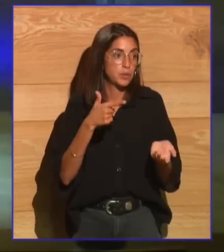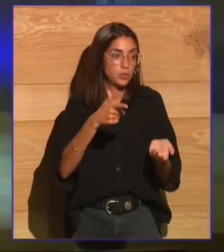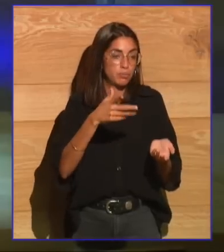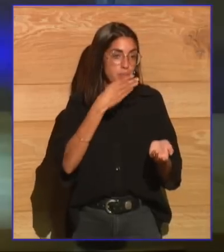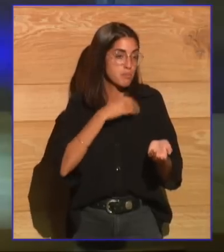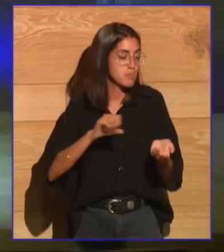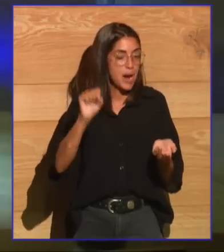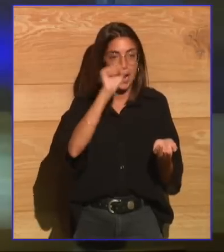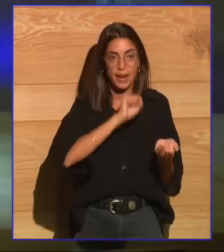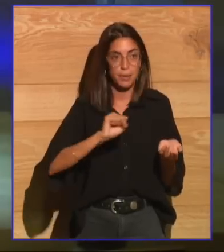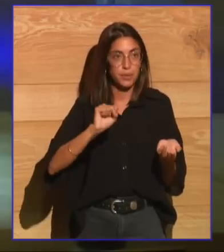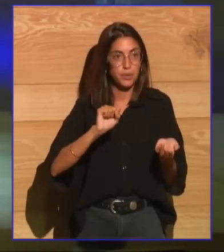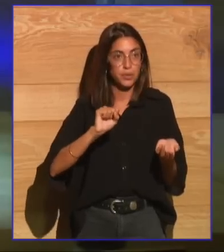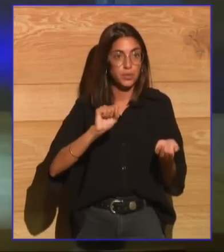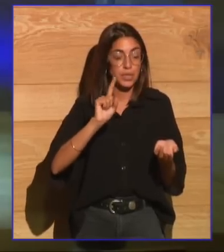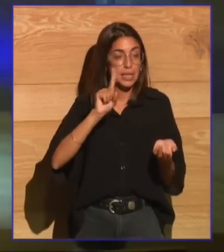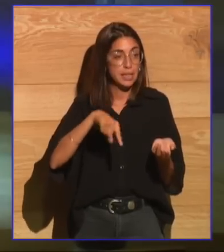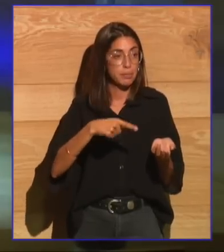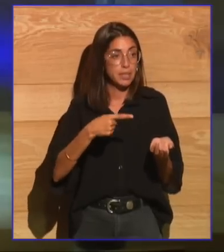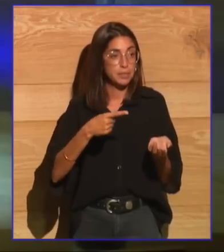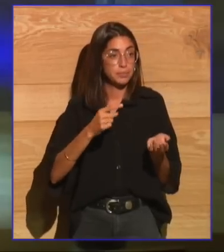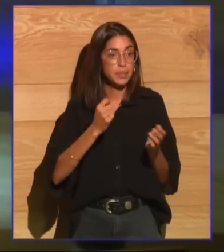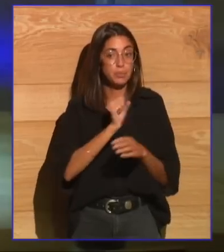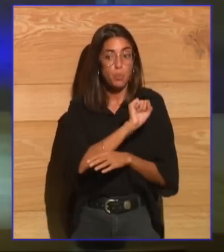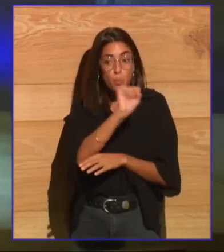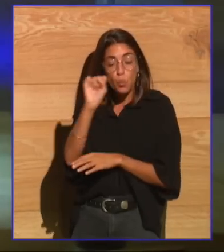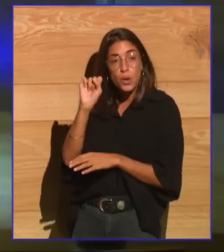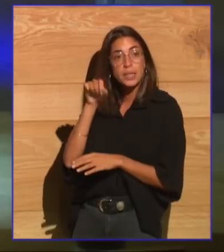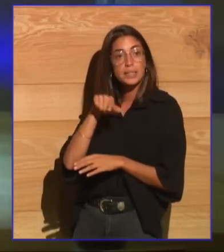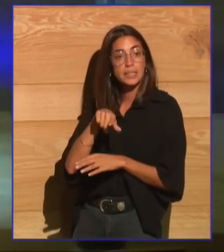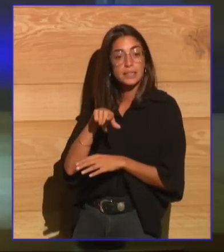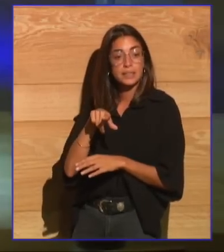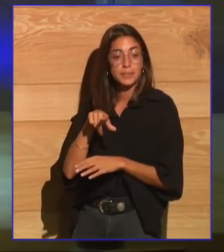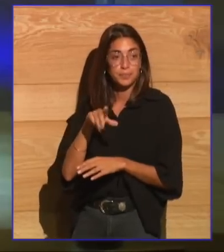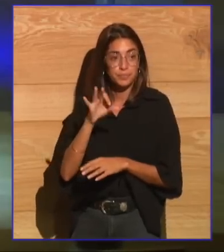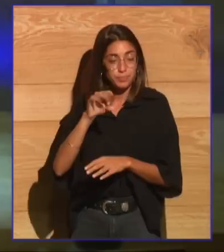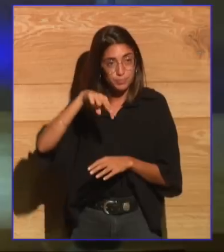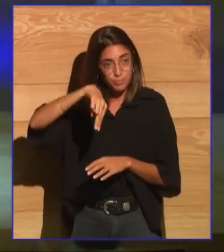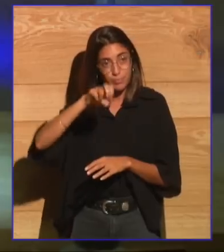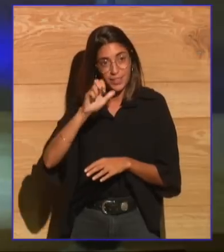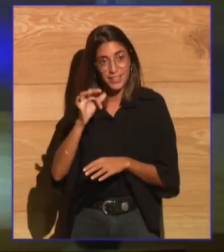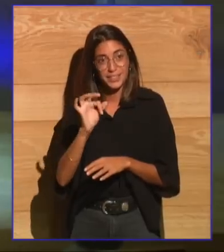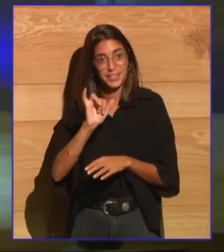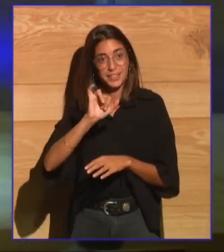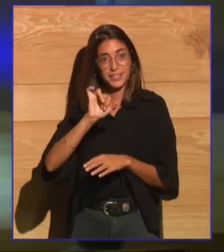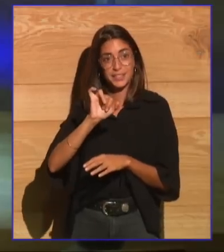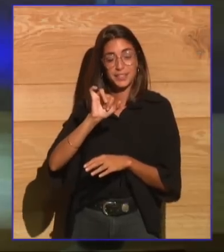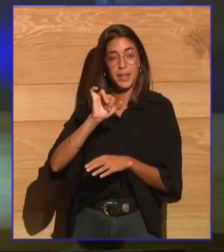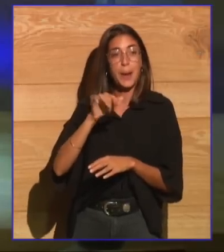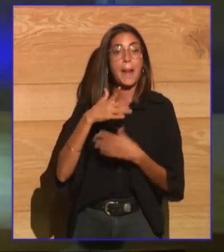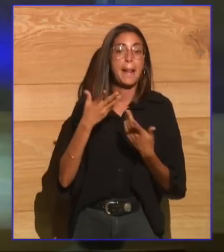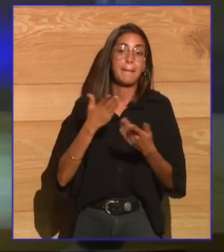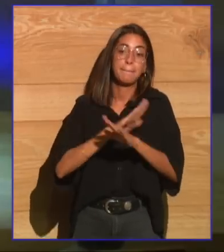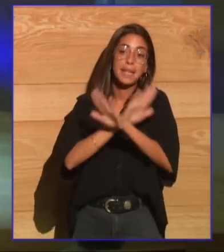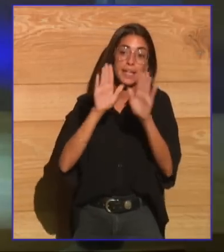con esa vuelta que curiosamente no es de ella no es de schiele sino qué una mujer disoluta que de